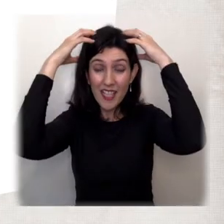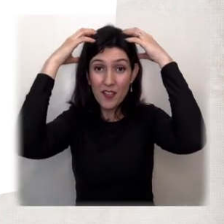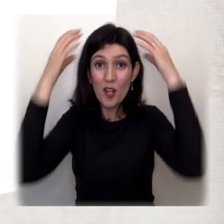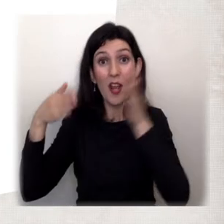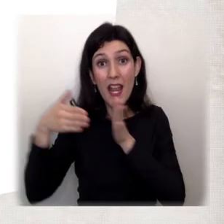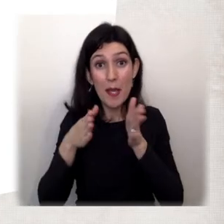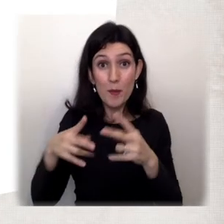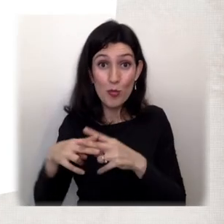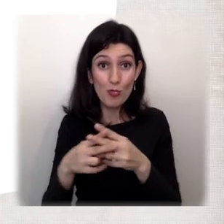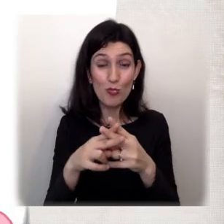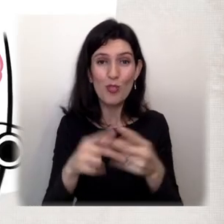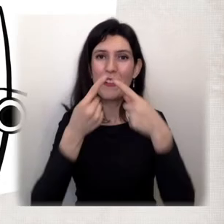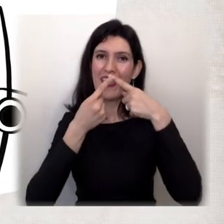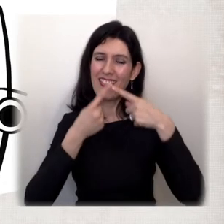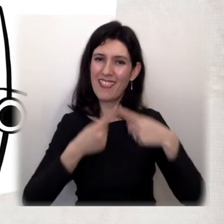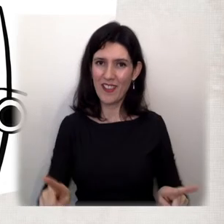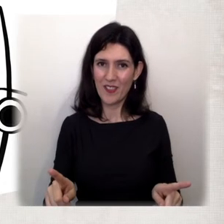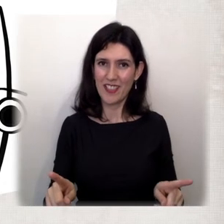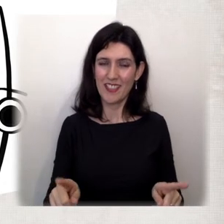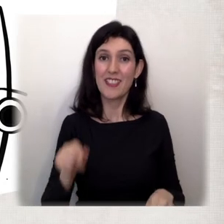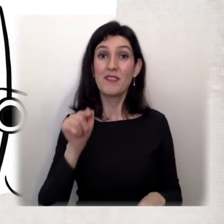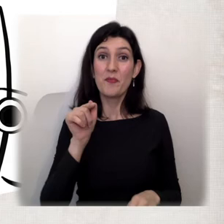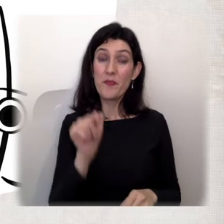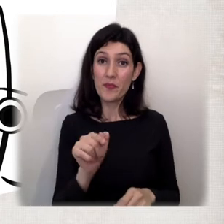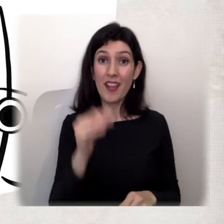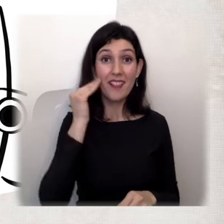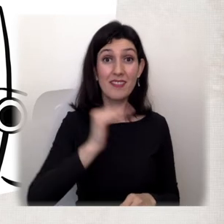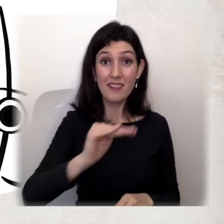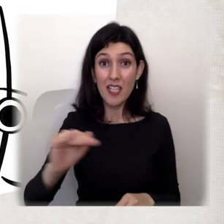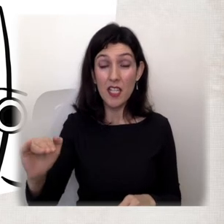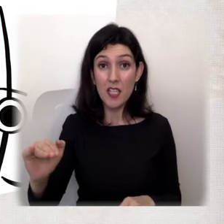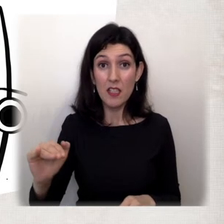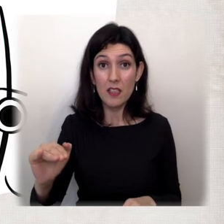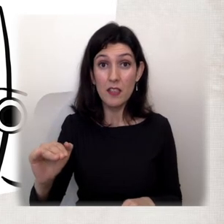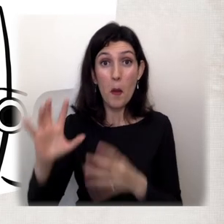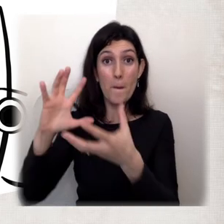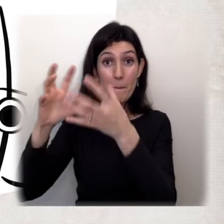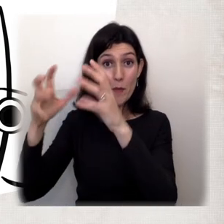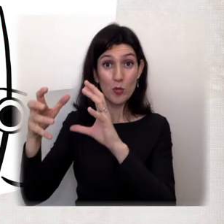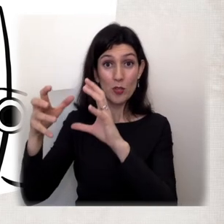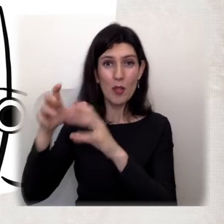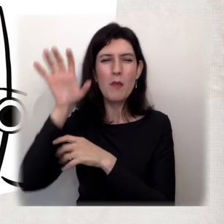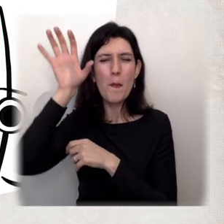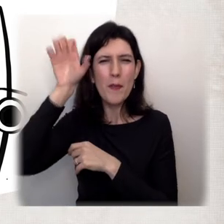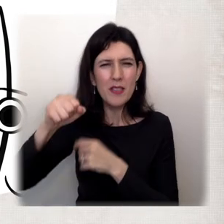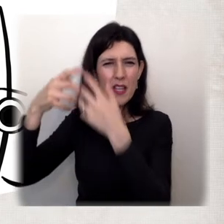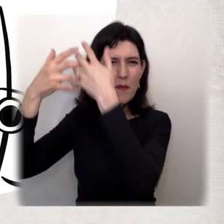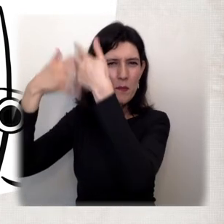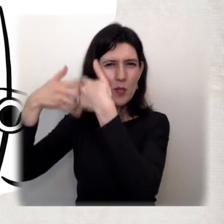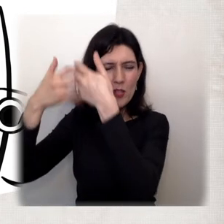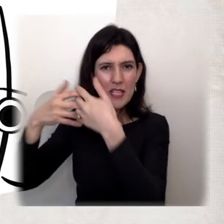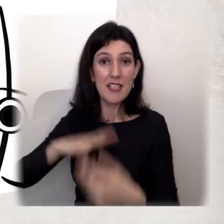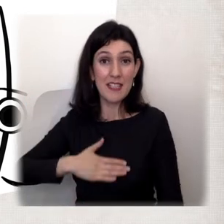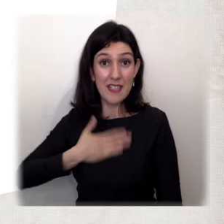está ocurriendo de forma diferente o atípica. Por lo mismo, estos niños y niñas perciben, procesan, sienten y responden al mundo